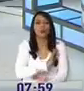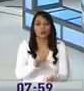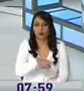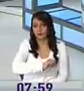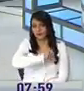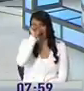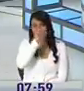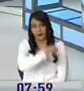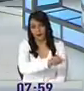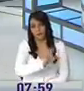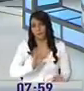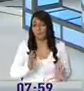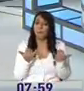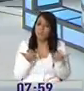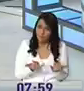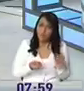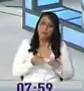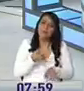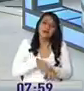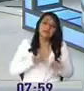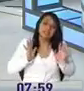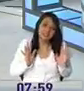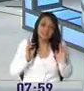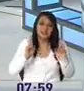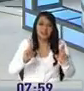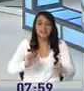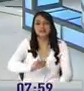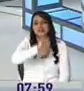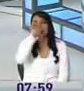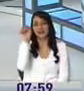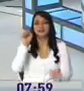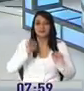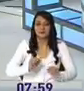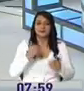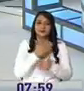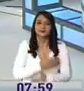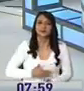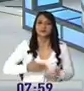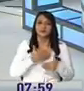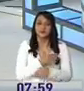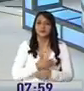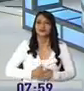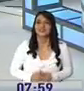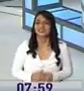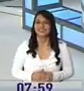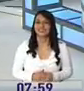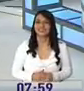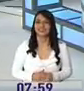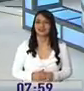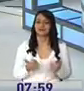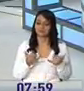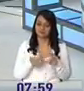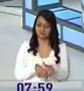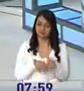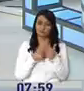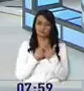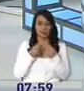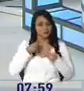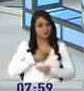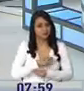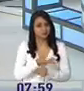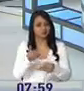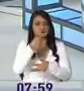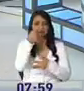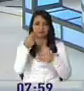Bueno hoy va a ser la primera vez entonces y vamos a poder disfrutar de Este triunfo Sí señor Así que aquí iniciamos hay mucho para contarles